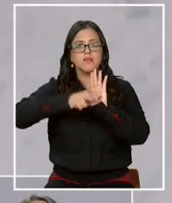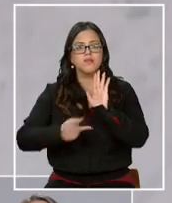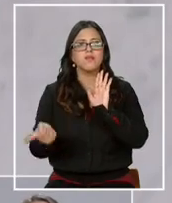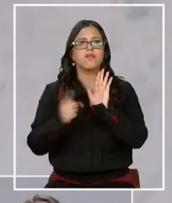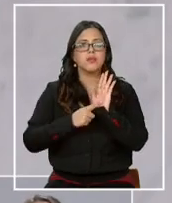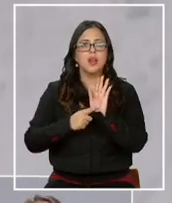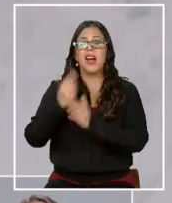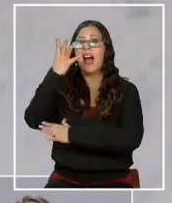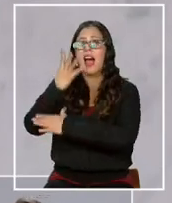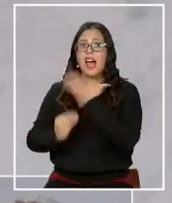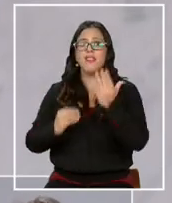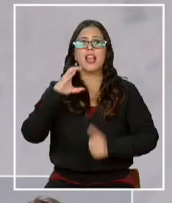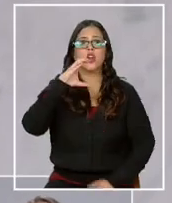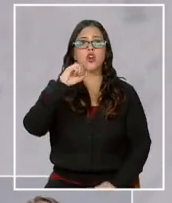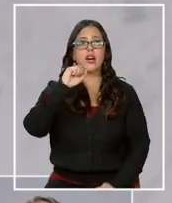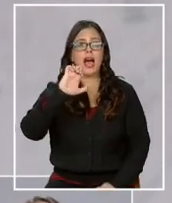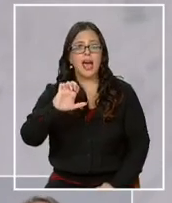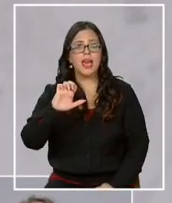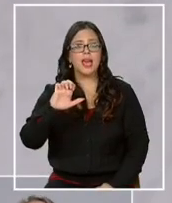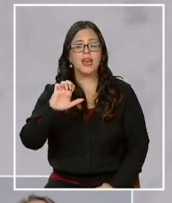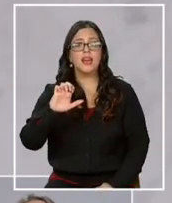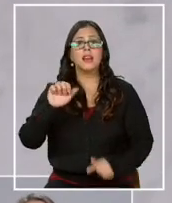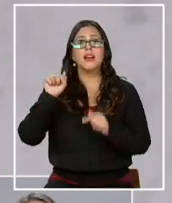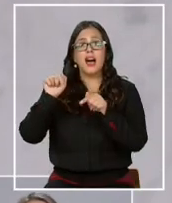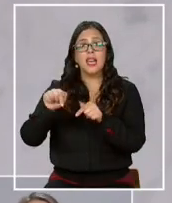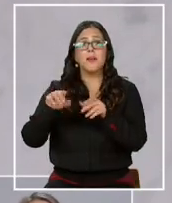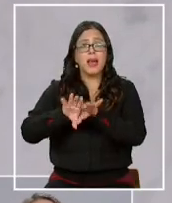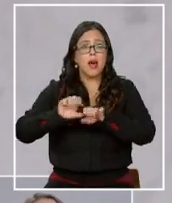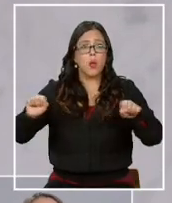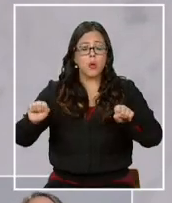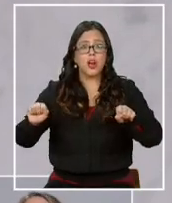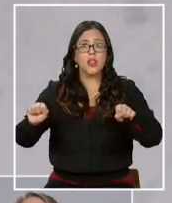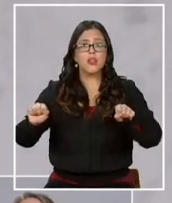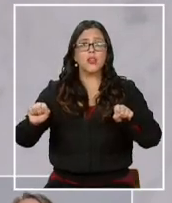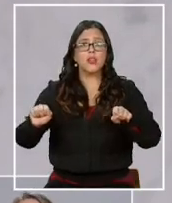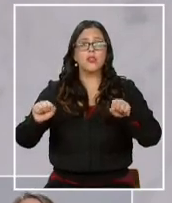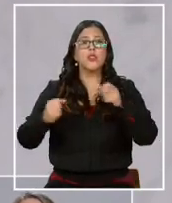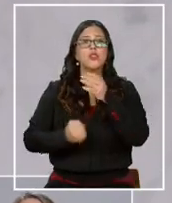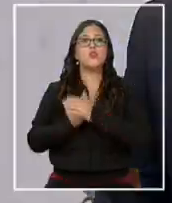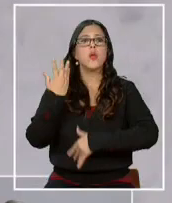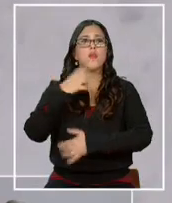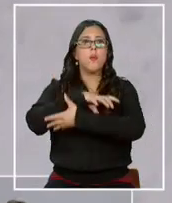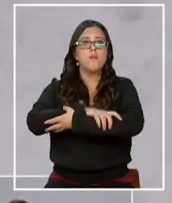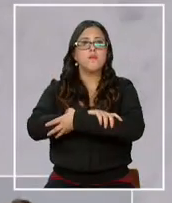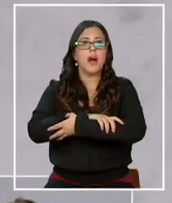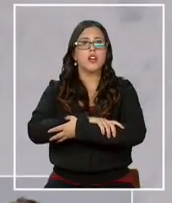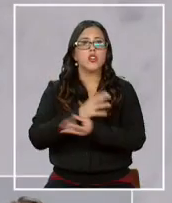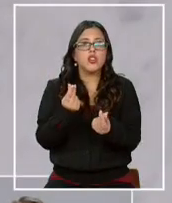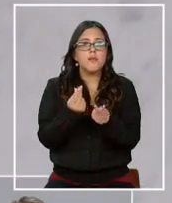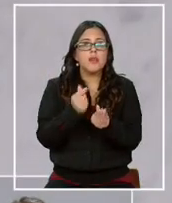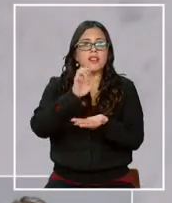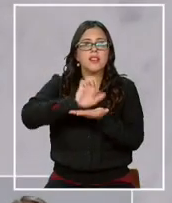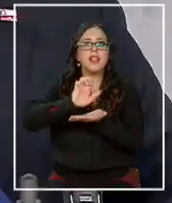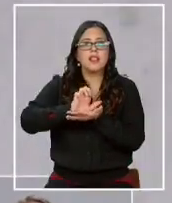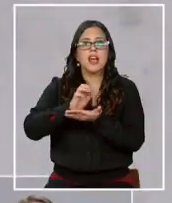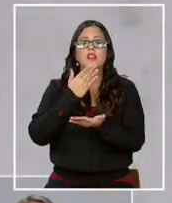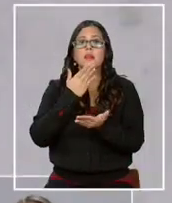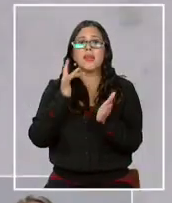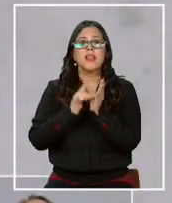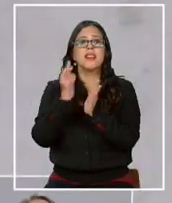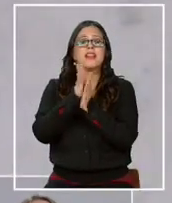Terminar con el crédito con aval del Estado en la medida de ponernos de acuerdo respecto a un nuevo pacto fiscal. Una deuda histórica con los